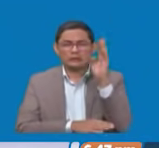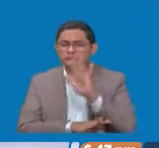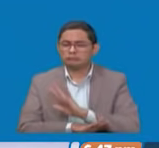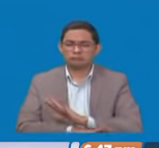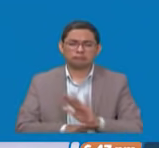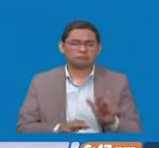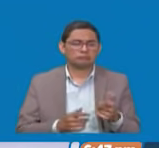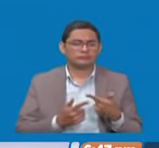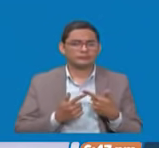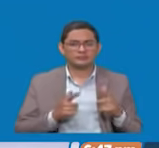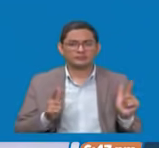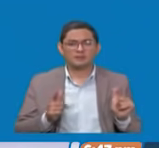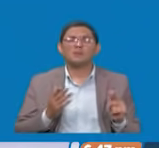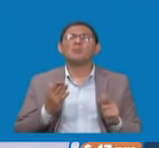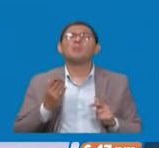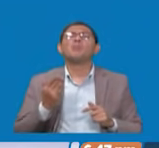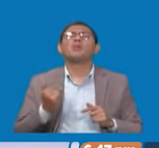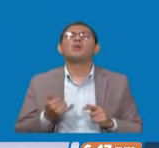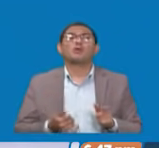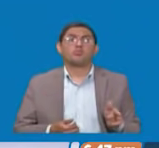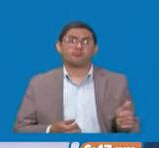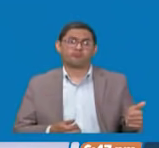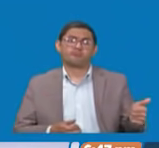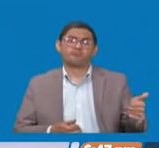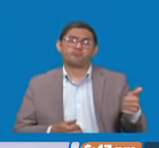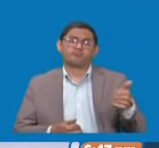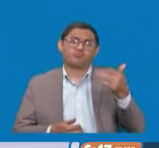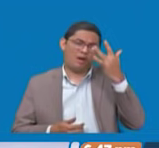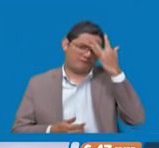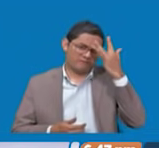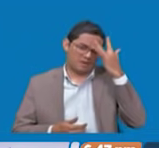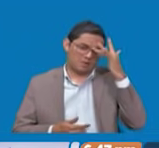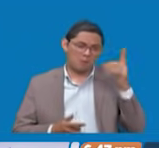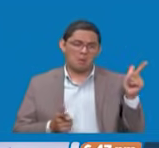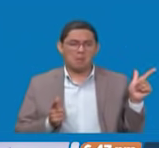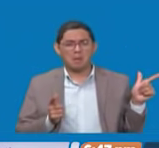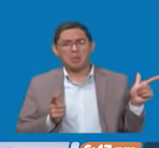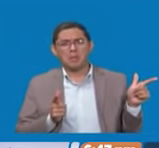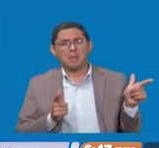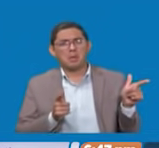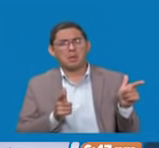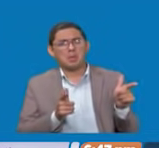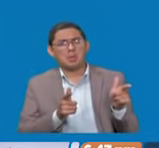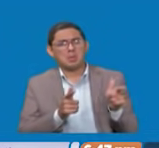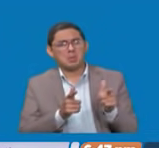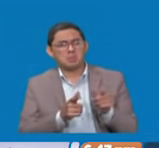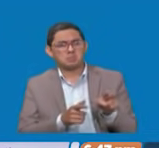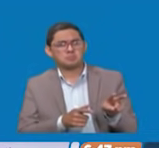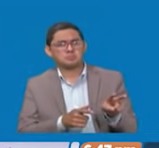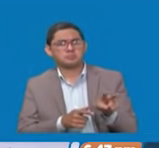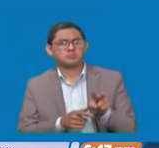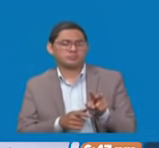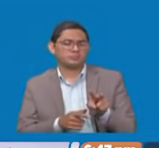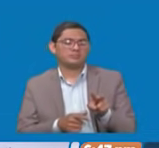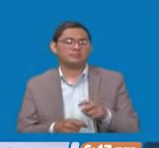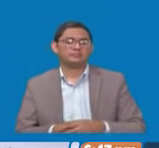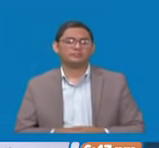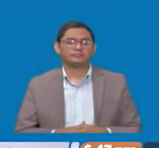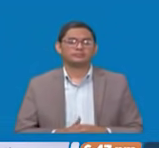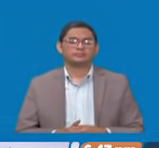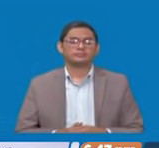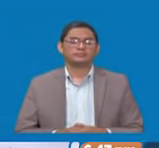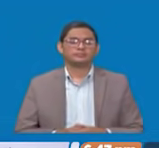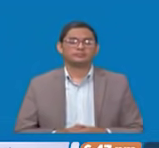gracias a los nuevos indicadores epidemiológicos que se han venido presentando en las últimas semanas